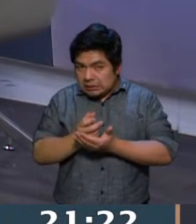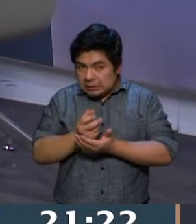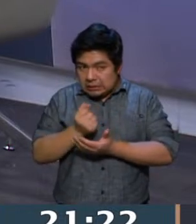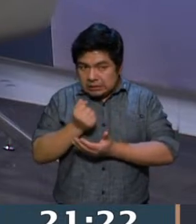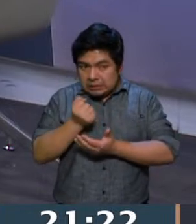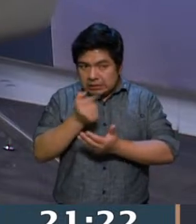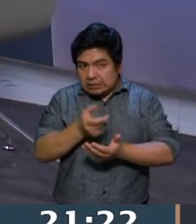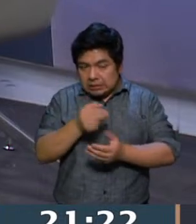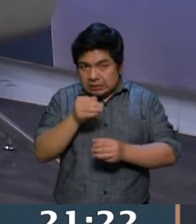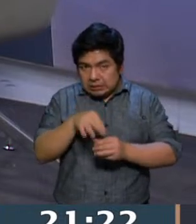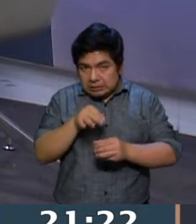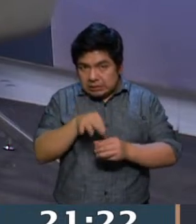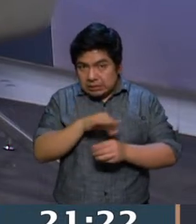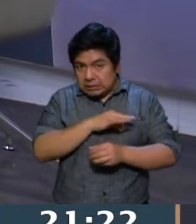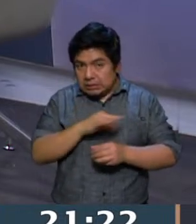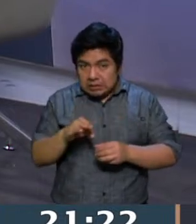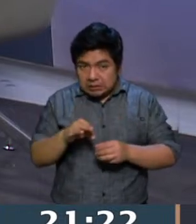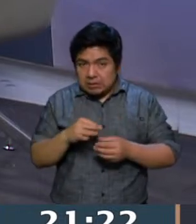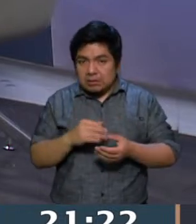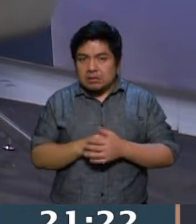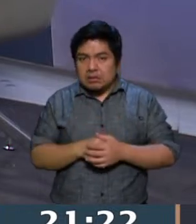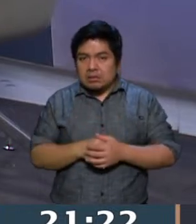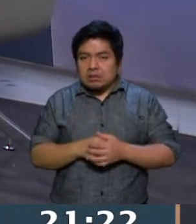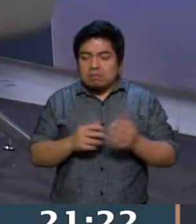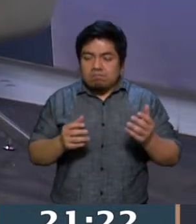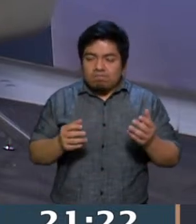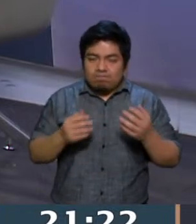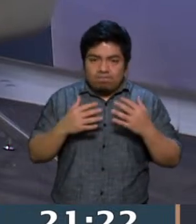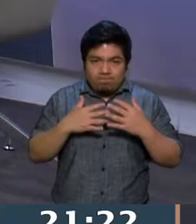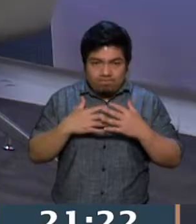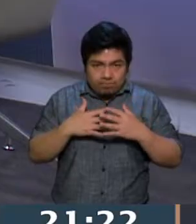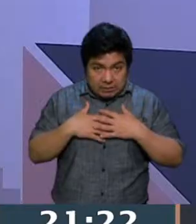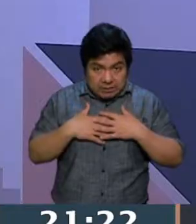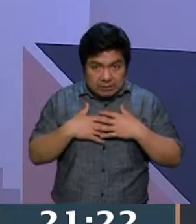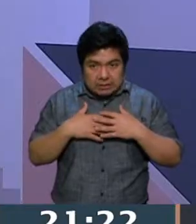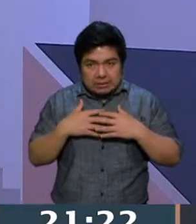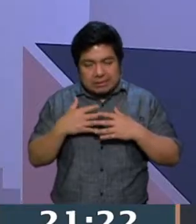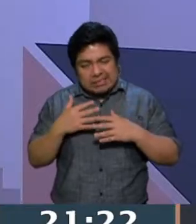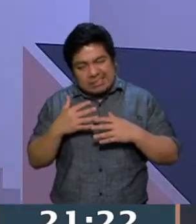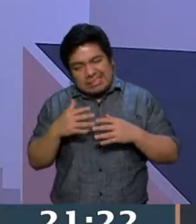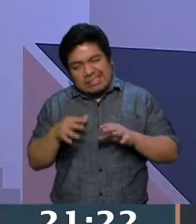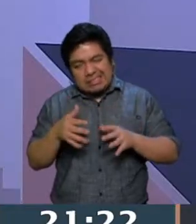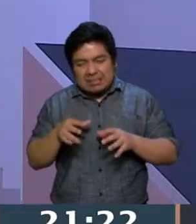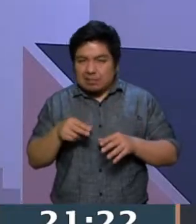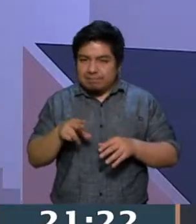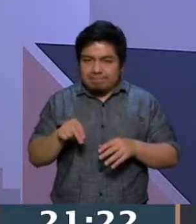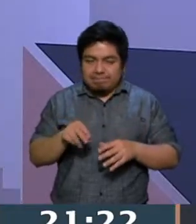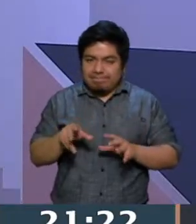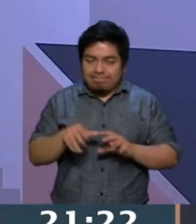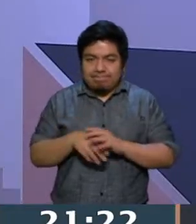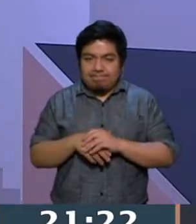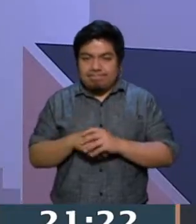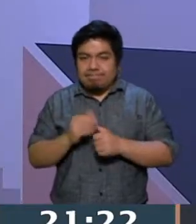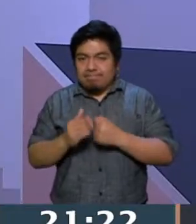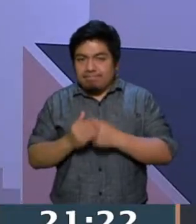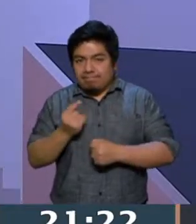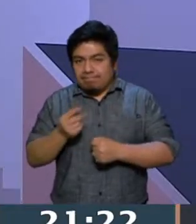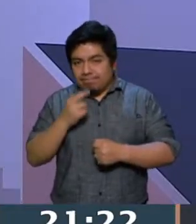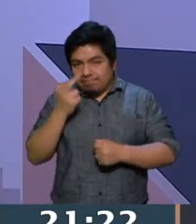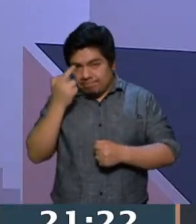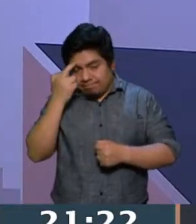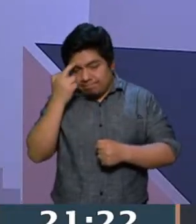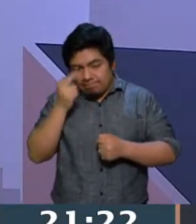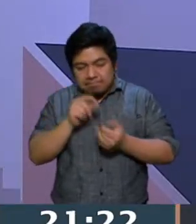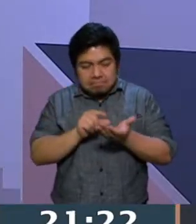que recauda actualmente México? Yo la verdad es que lo veo muy poco probable. Sí, por lo que comentábamos, el espacio